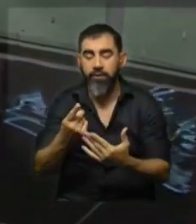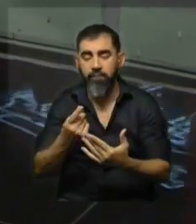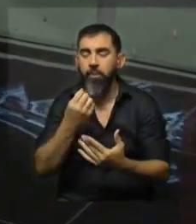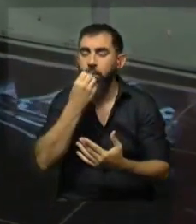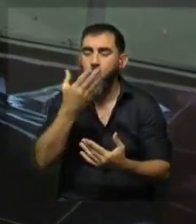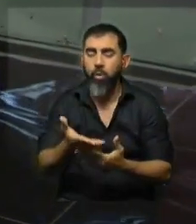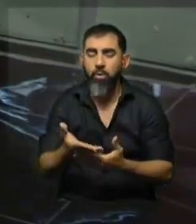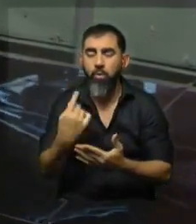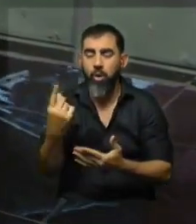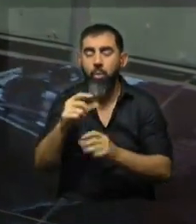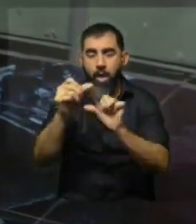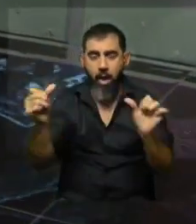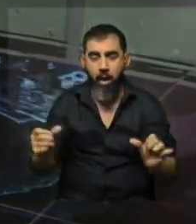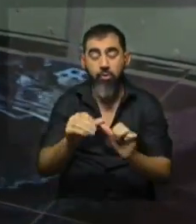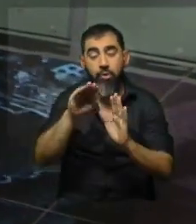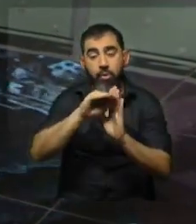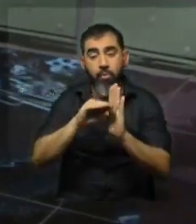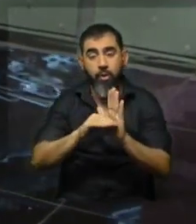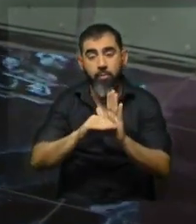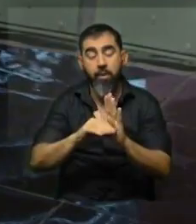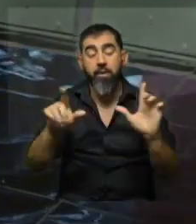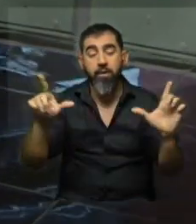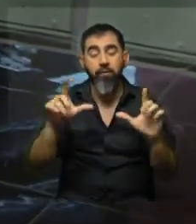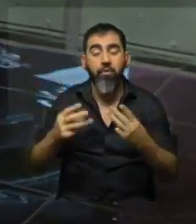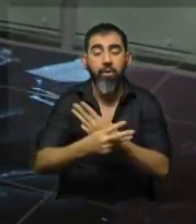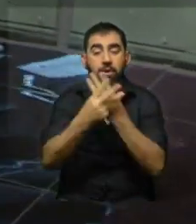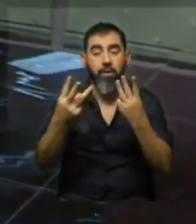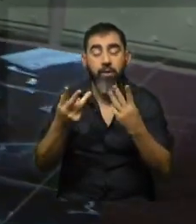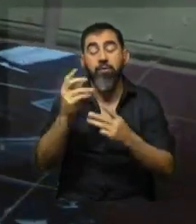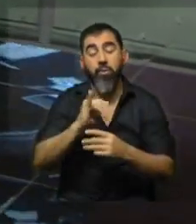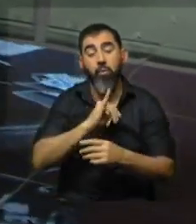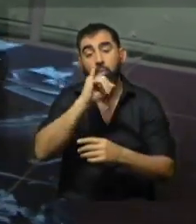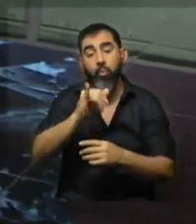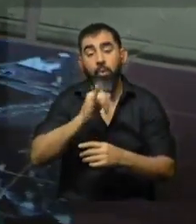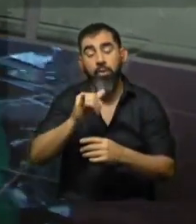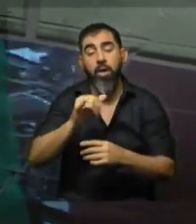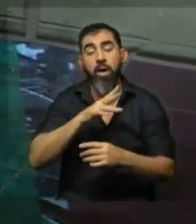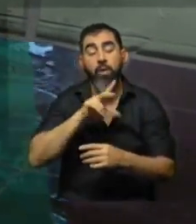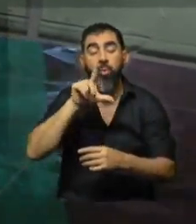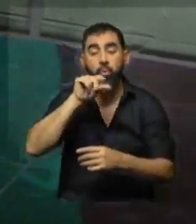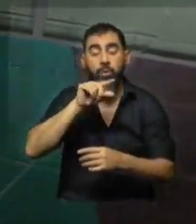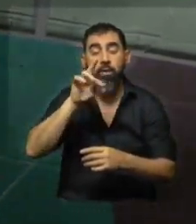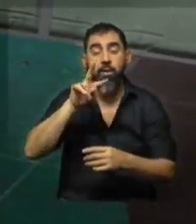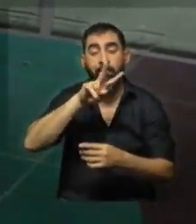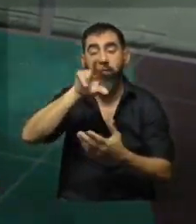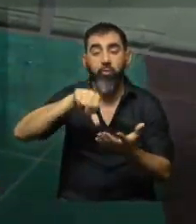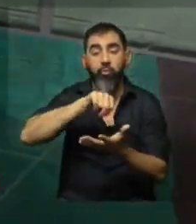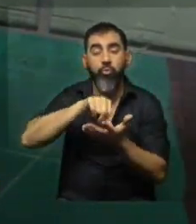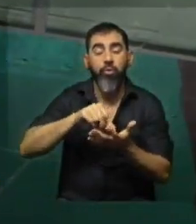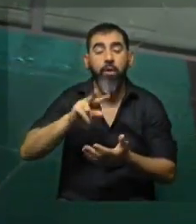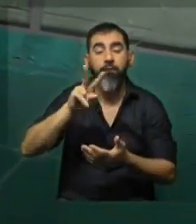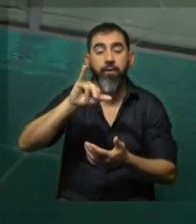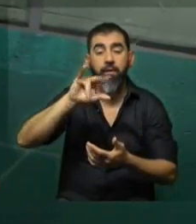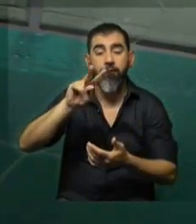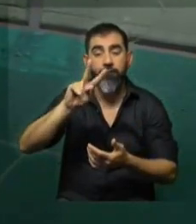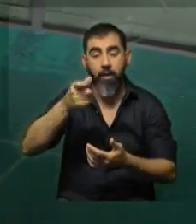camino de cada una de las acciones de este programa y de toda nuestra pantalla. Así que les contamos que tenemos una cuenta en Twitter, TVCortaCiudadViva, pero también